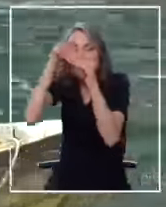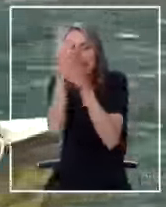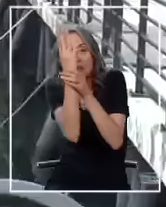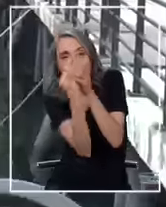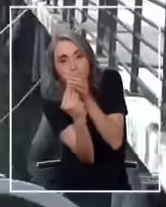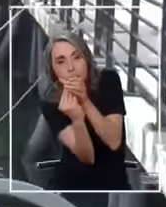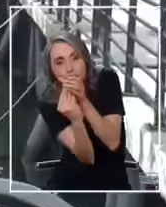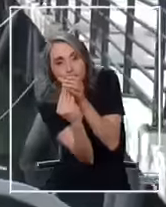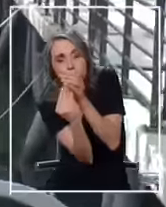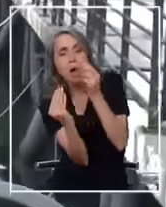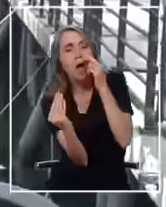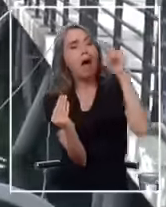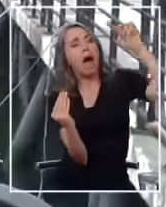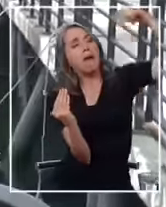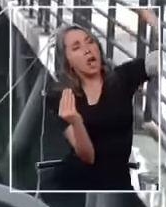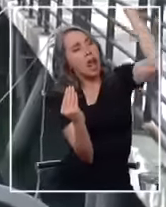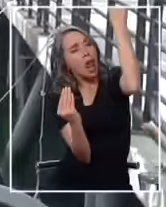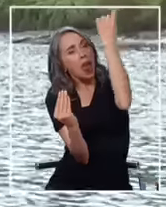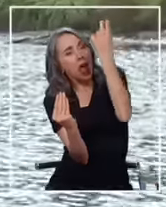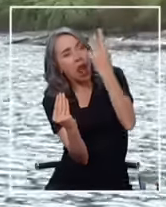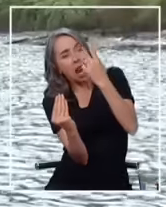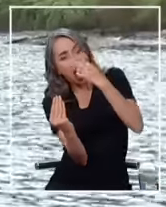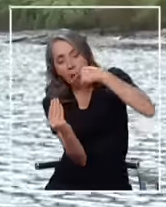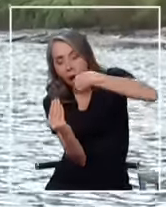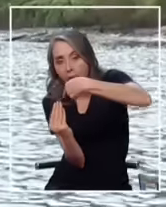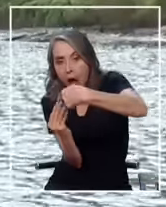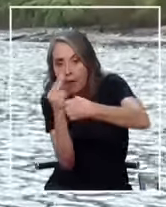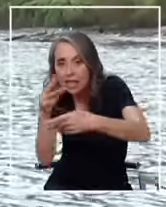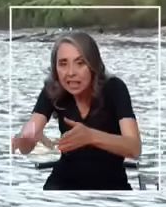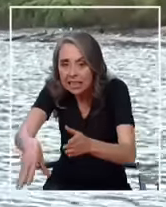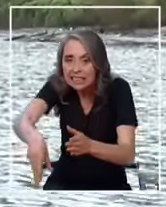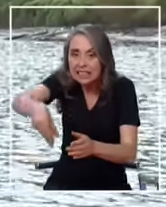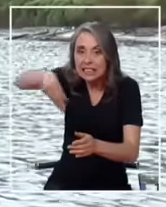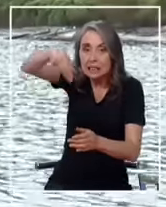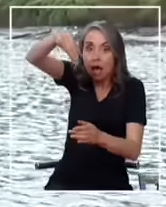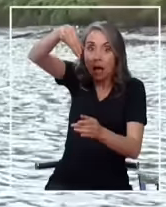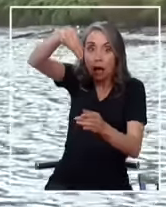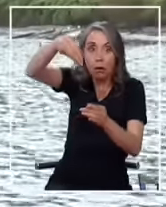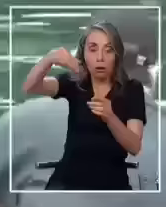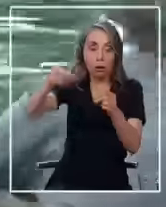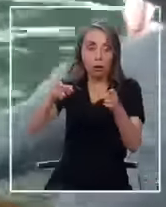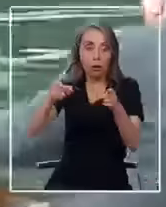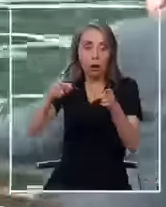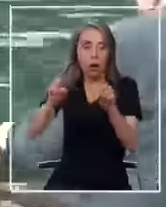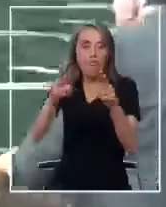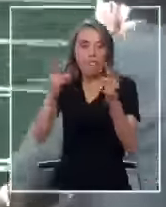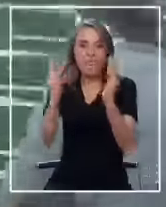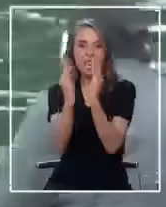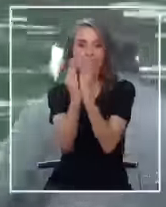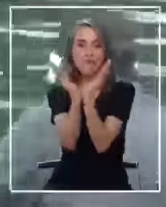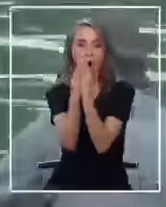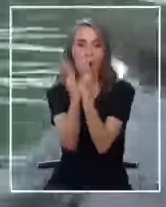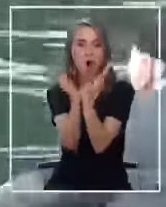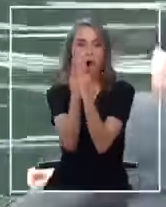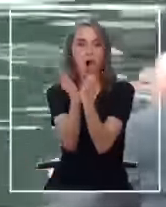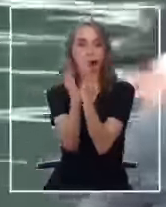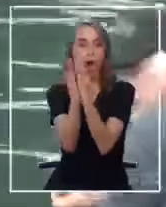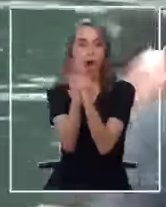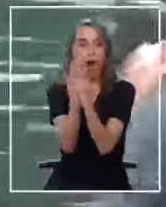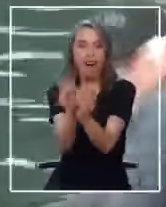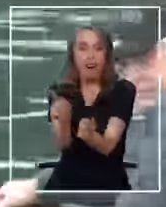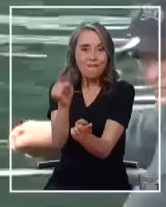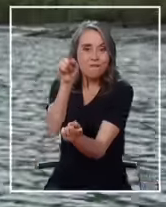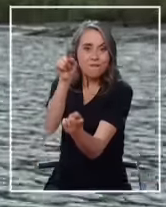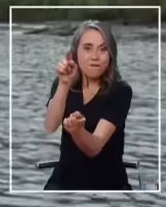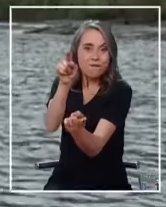escondido ahí. Entonces lo voy, lo saco y me di cuenta que era una especie que estaba viva, pues de un tamaño